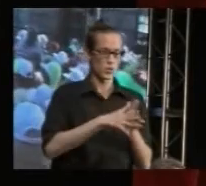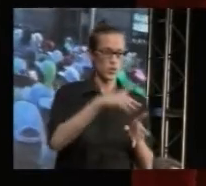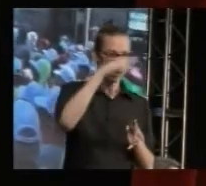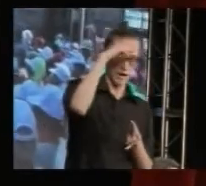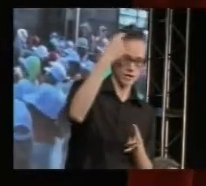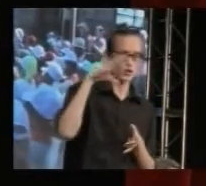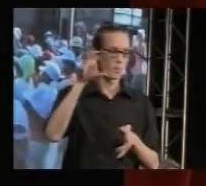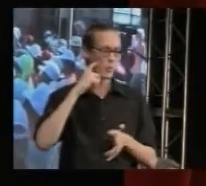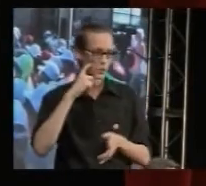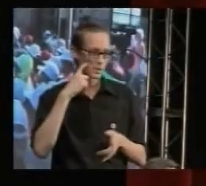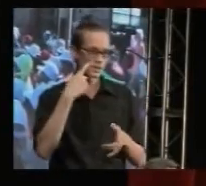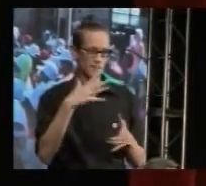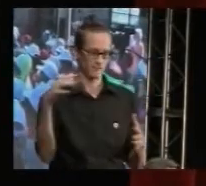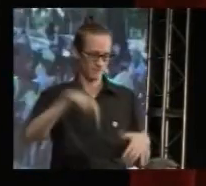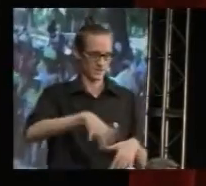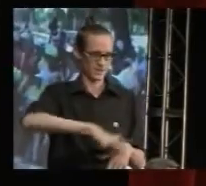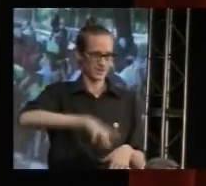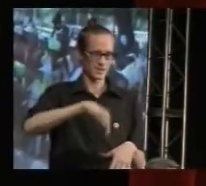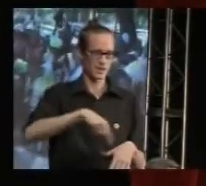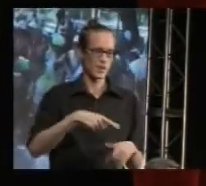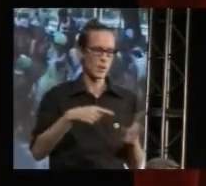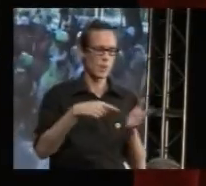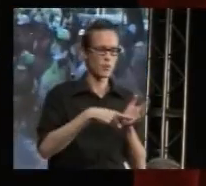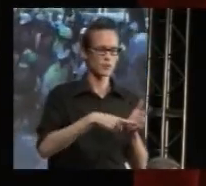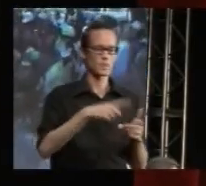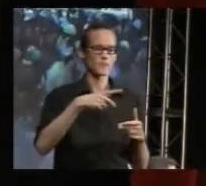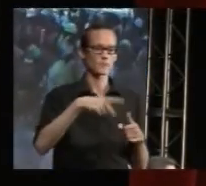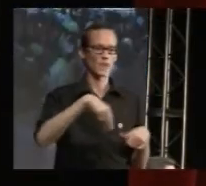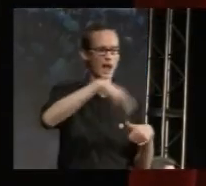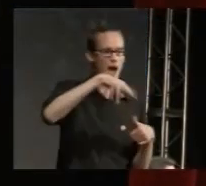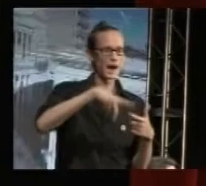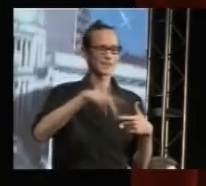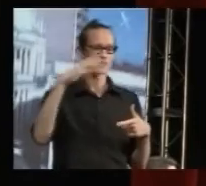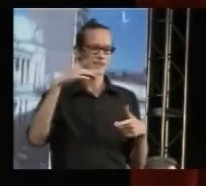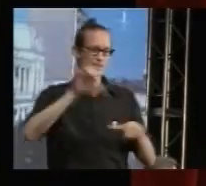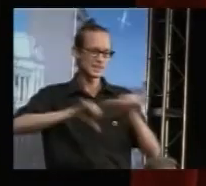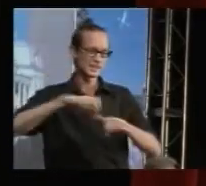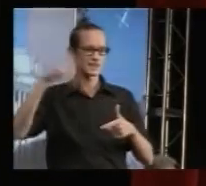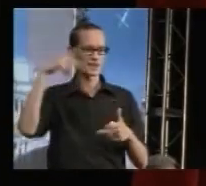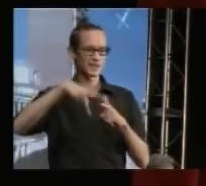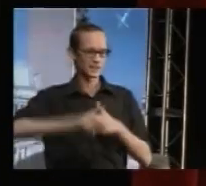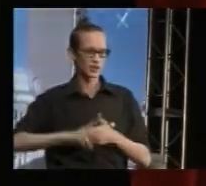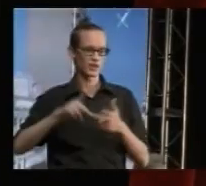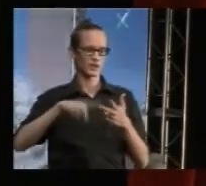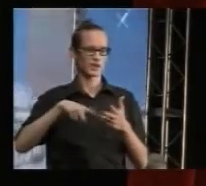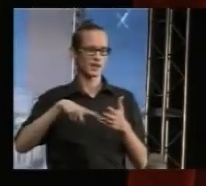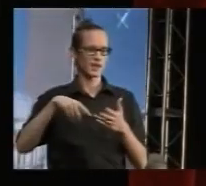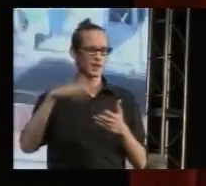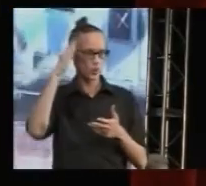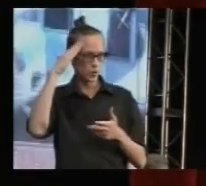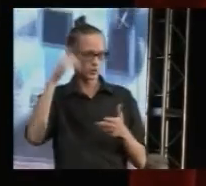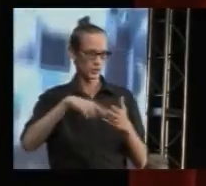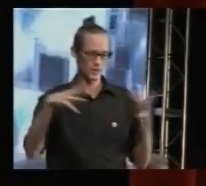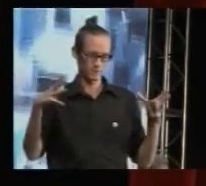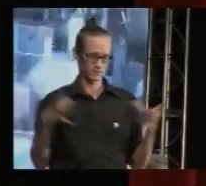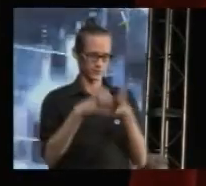este punto de encuentro de ciencia, tecnología, arte y cultura que tuvo lugar en el puerto, convocó en 23 días